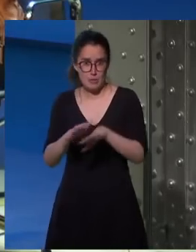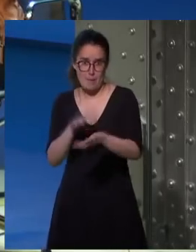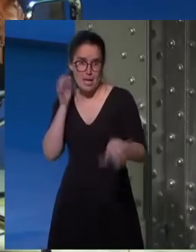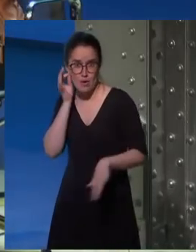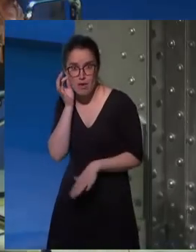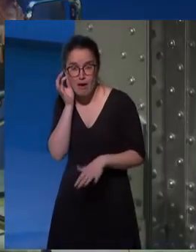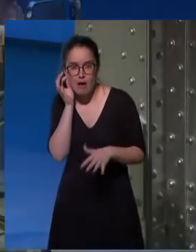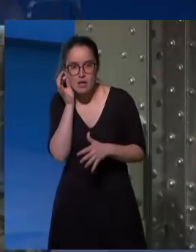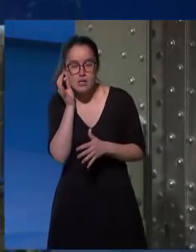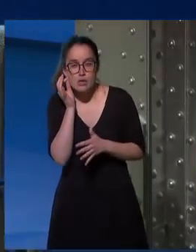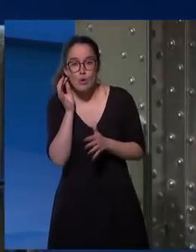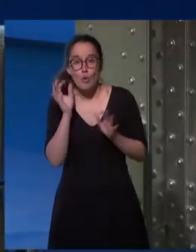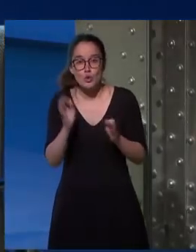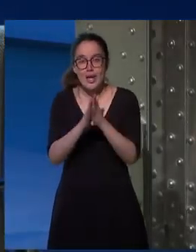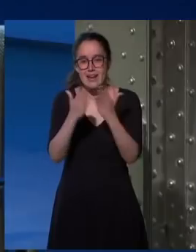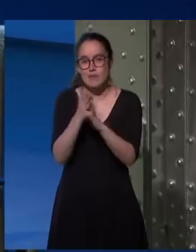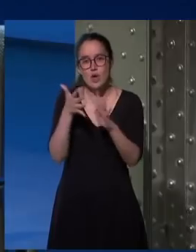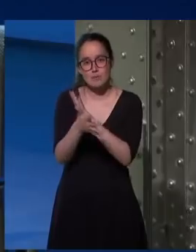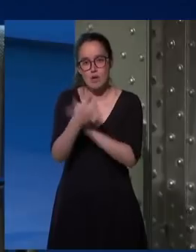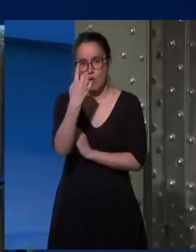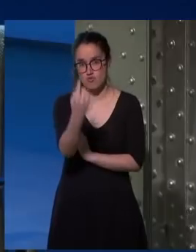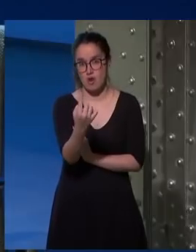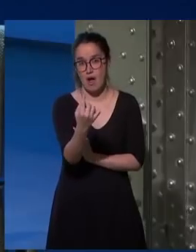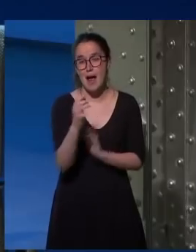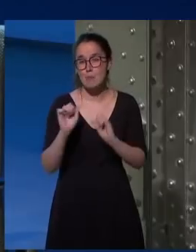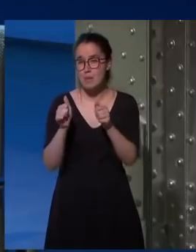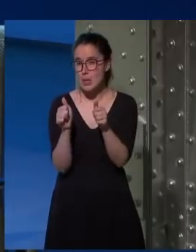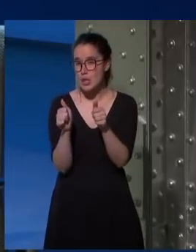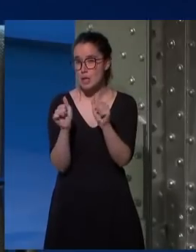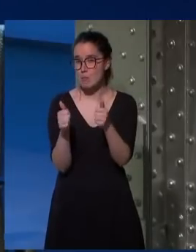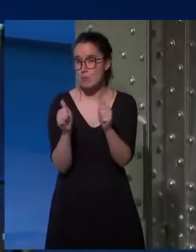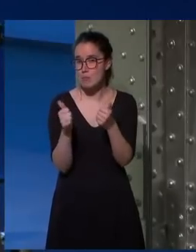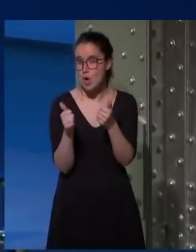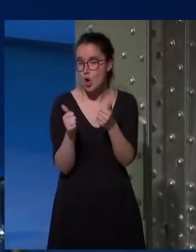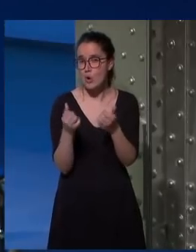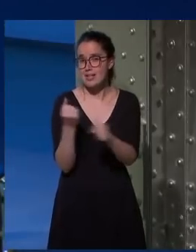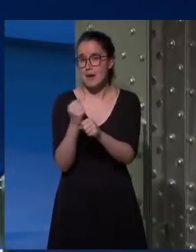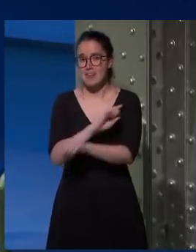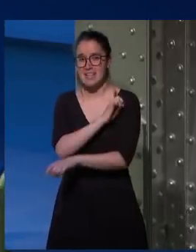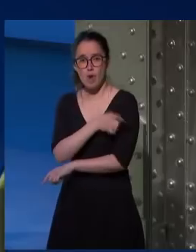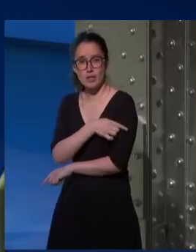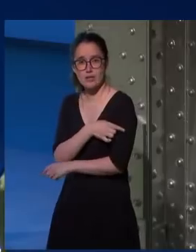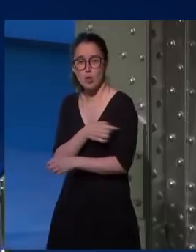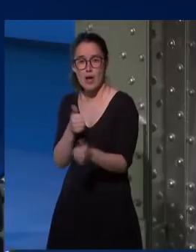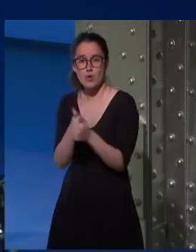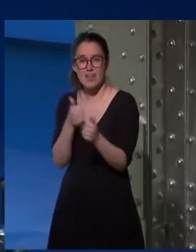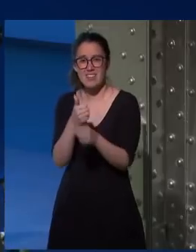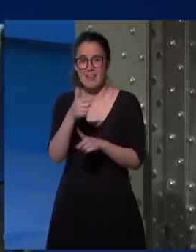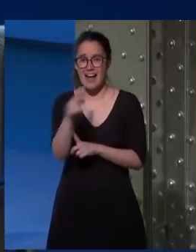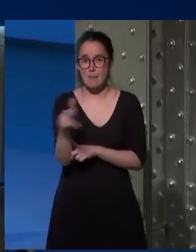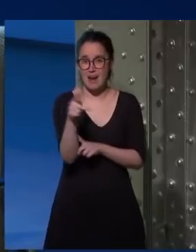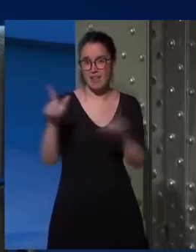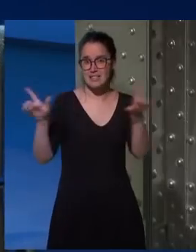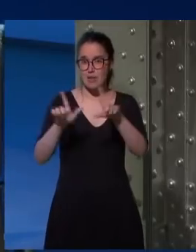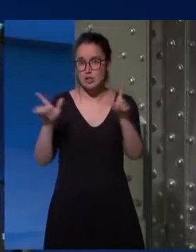¿no? Y de hecho en el libro explico una de ellas. Al principio, estando en deportes, que yo iba como ayudante de cámara de televisión y estaba